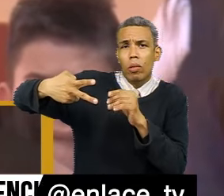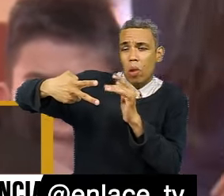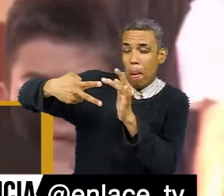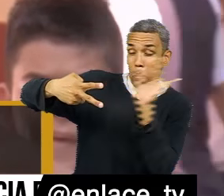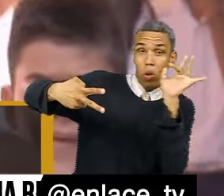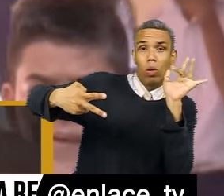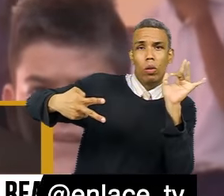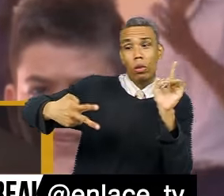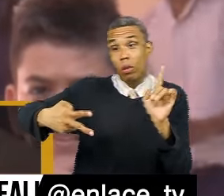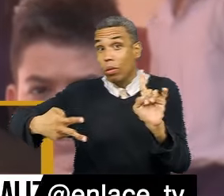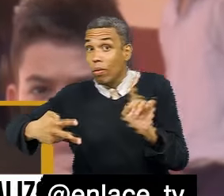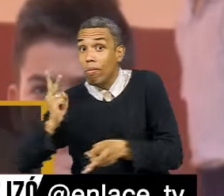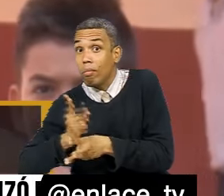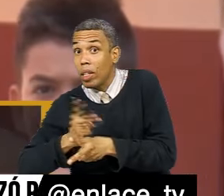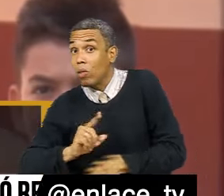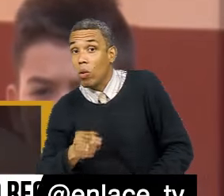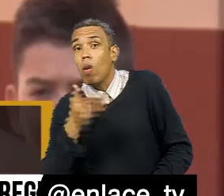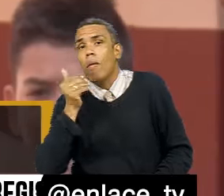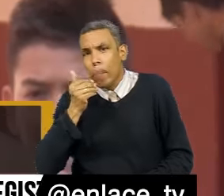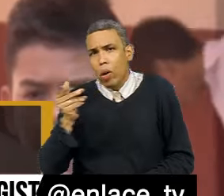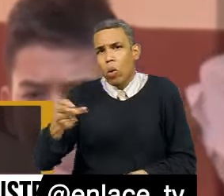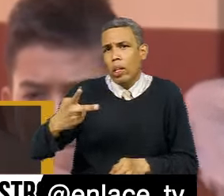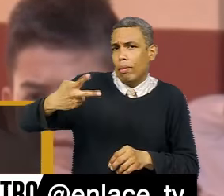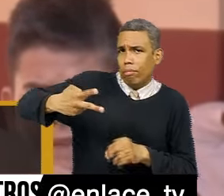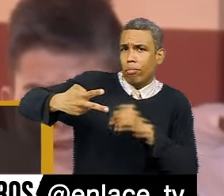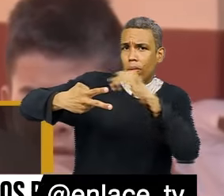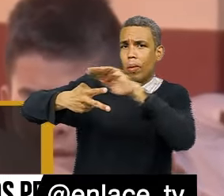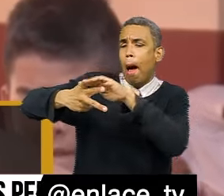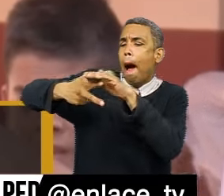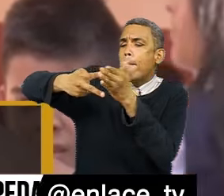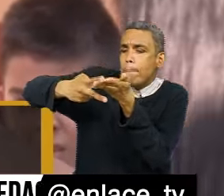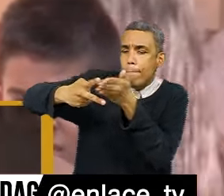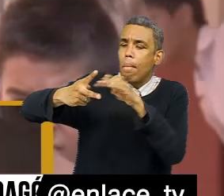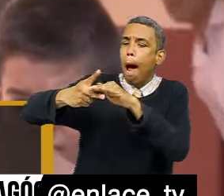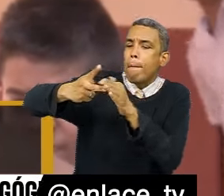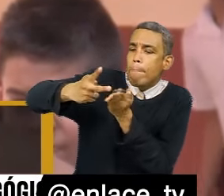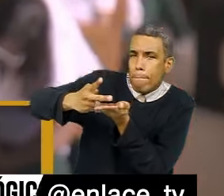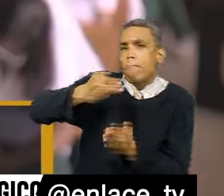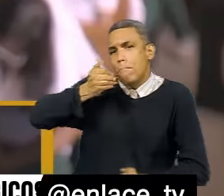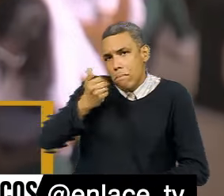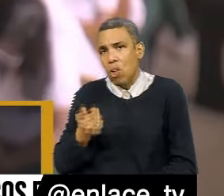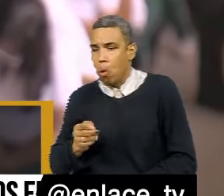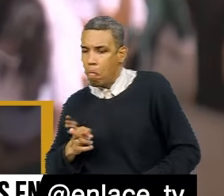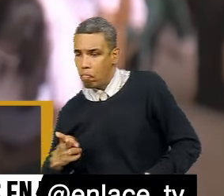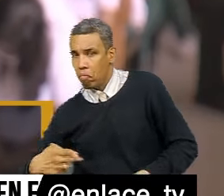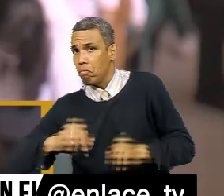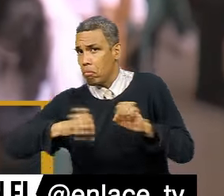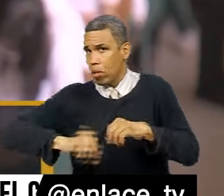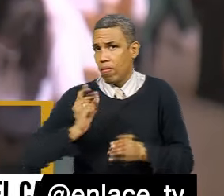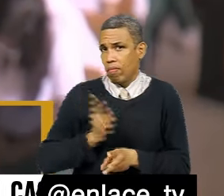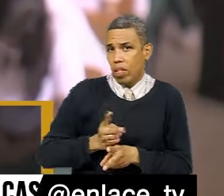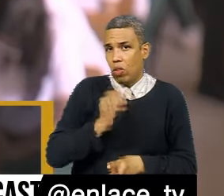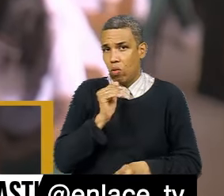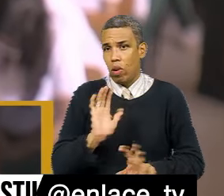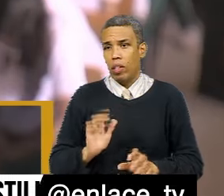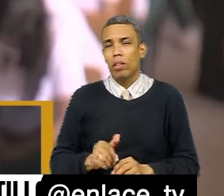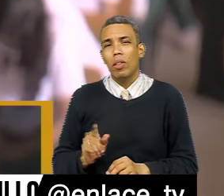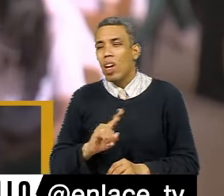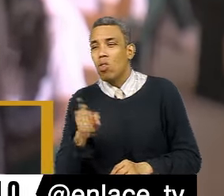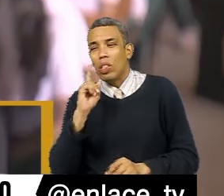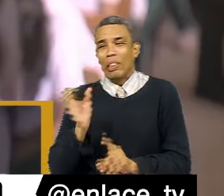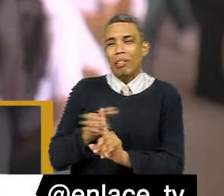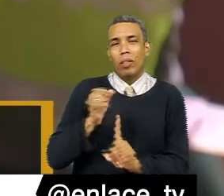pero para eso existen unas tijeras que son puntarromas, las exclusivas para estas actividades dentro de los colegios. Aunque no hubo incautación de estupefacientes, sí